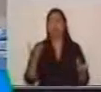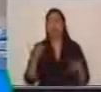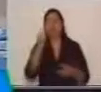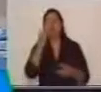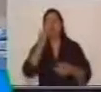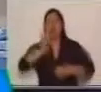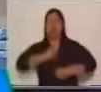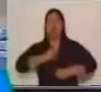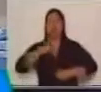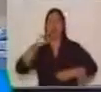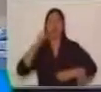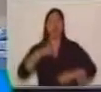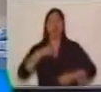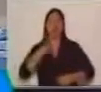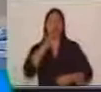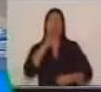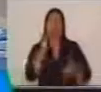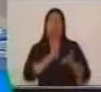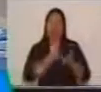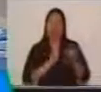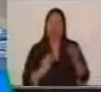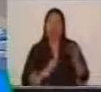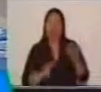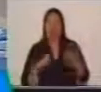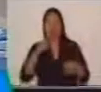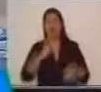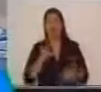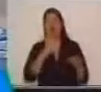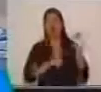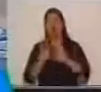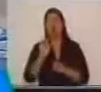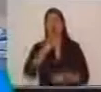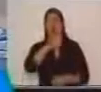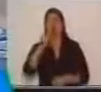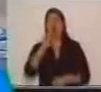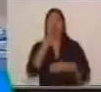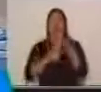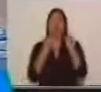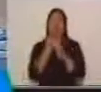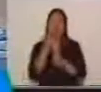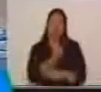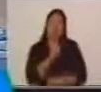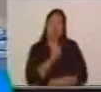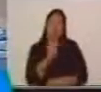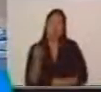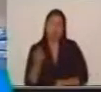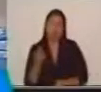soledad, podemos mencionar también La crónica de una muerte anunciada. Son algunas